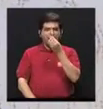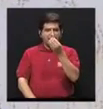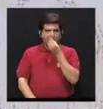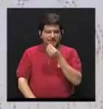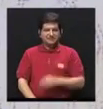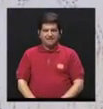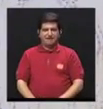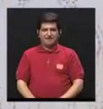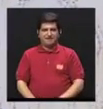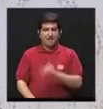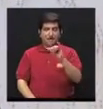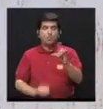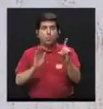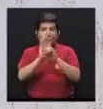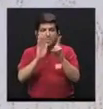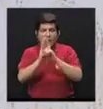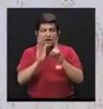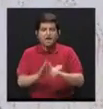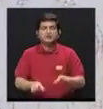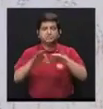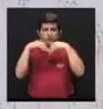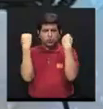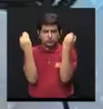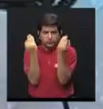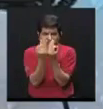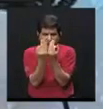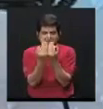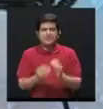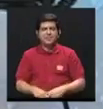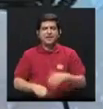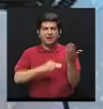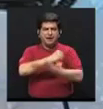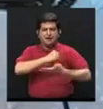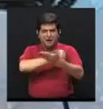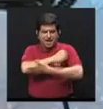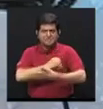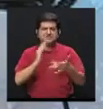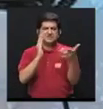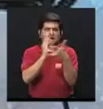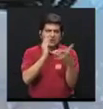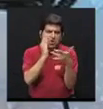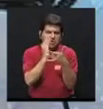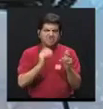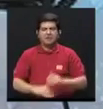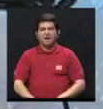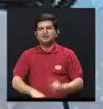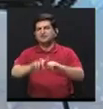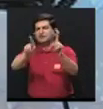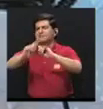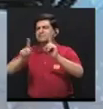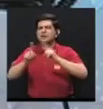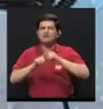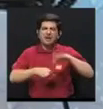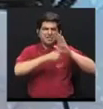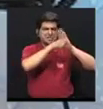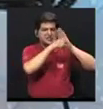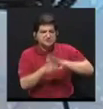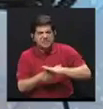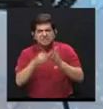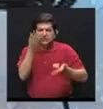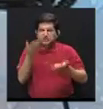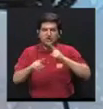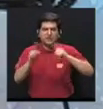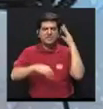los derechos de las familias campesinas, las tecnologías, las diferentes presiones por distintos tipos